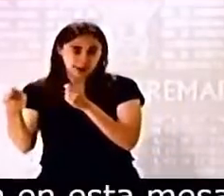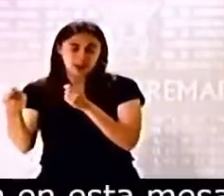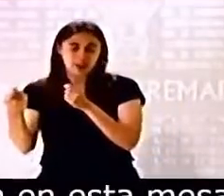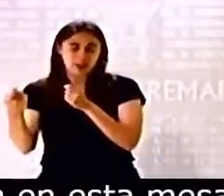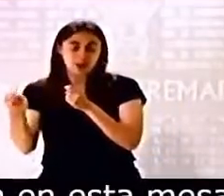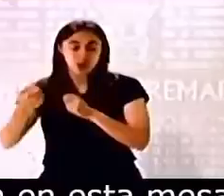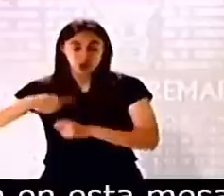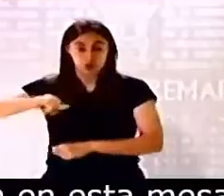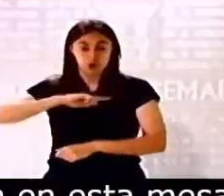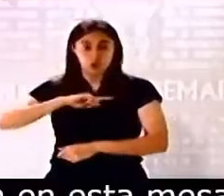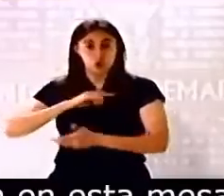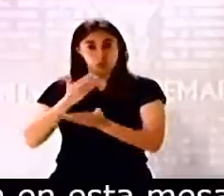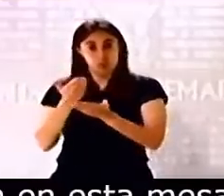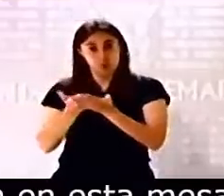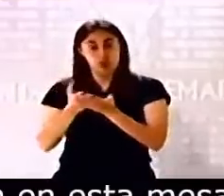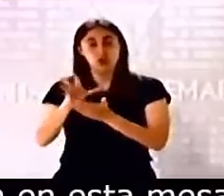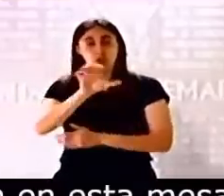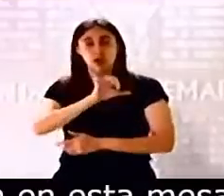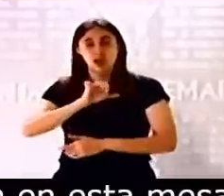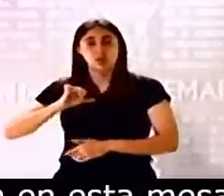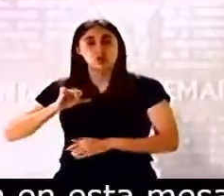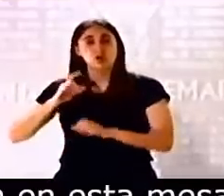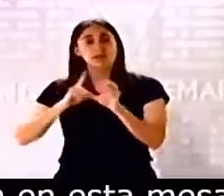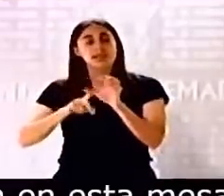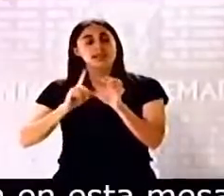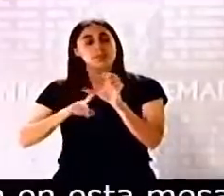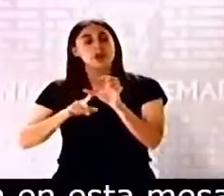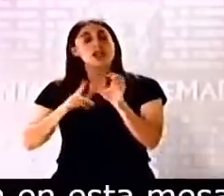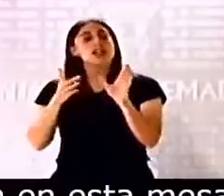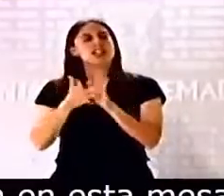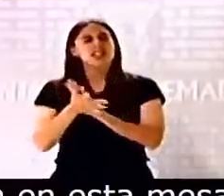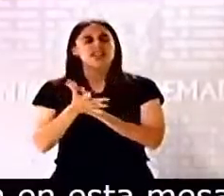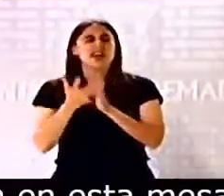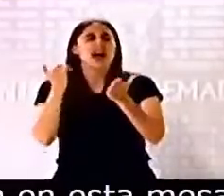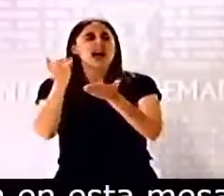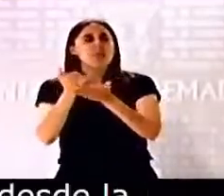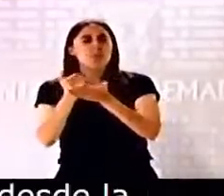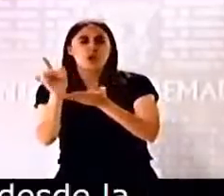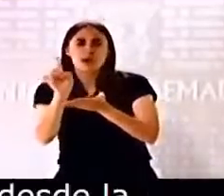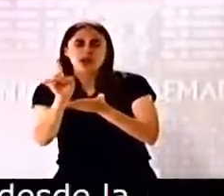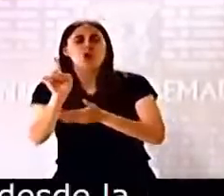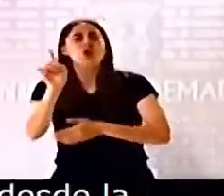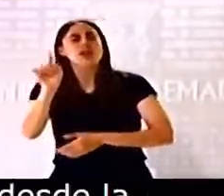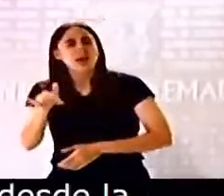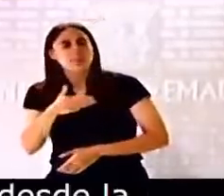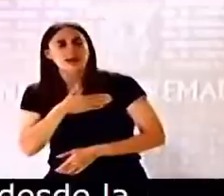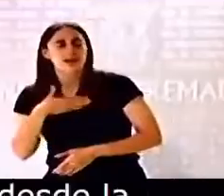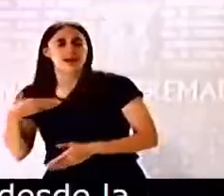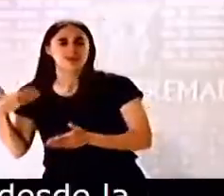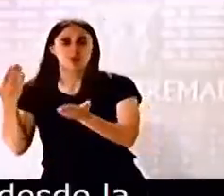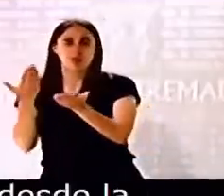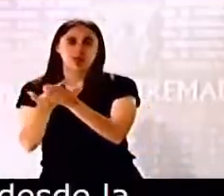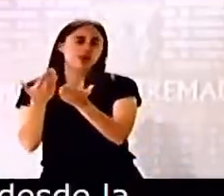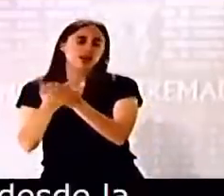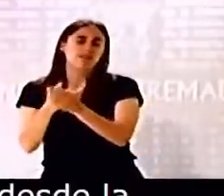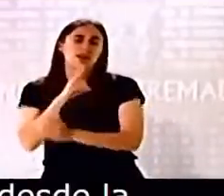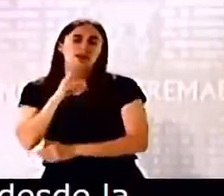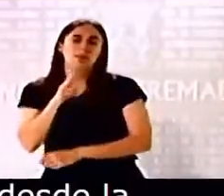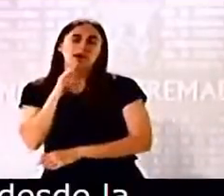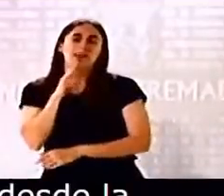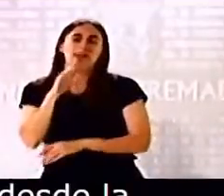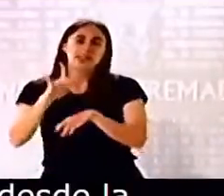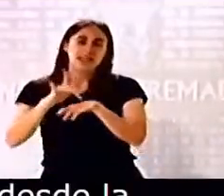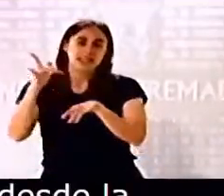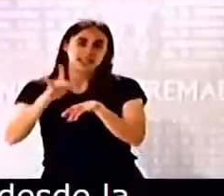hemos propuesto desde la Comunidad Autónoma de Extremadura no solo ser piloto, sino también que ese certificado verde digital permita